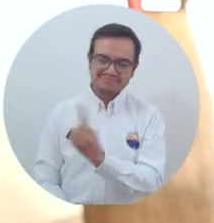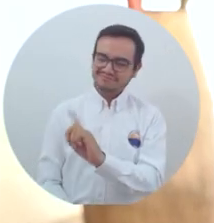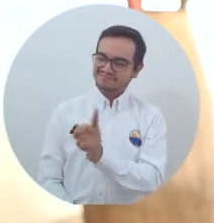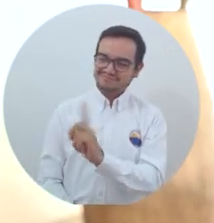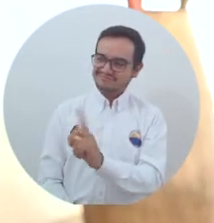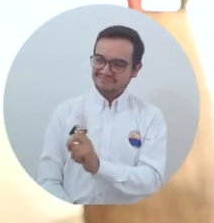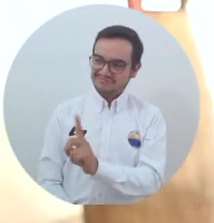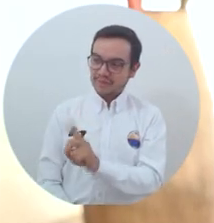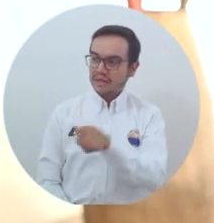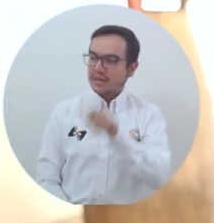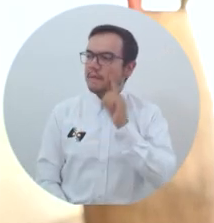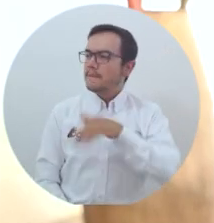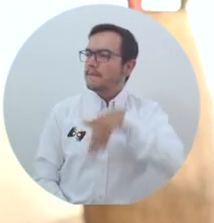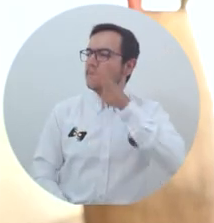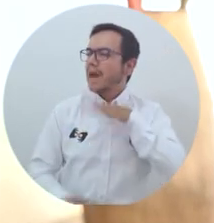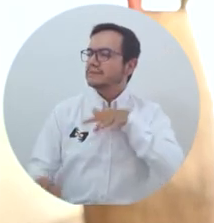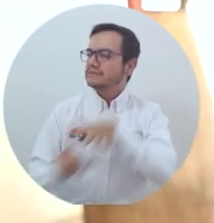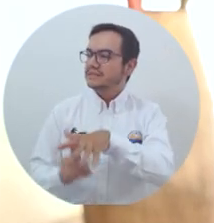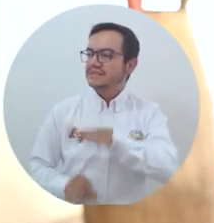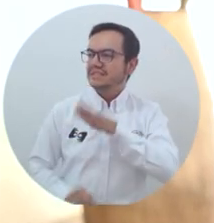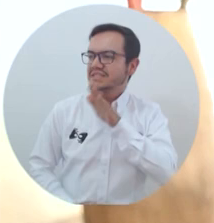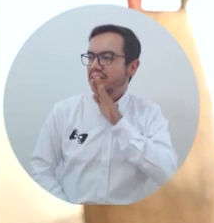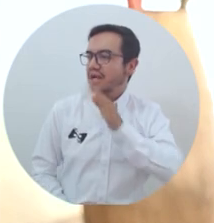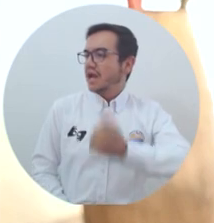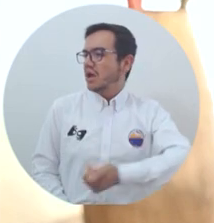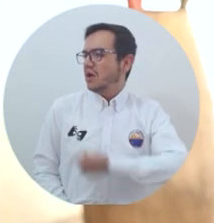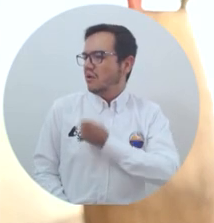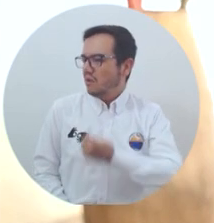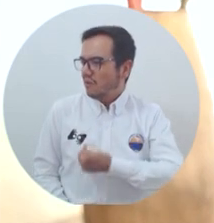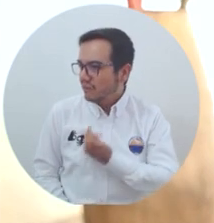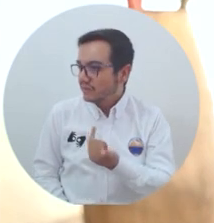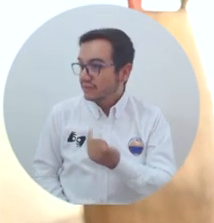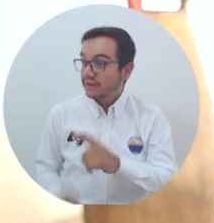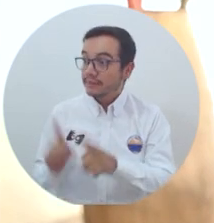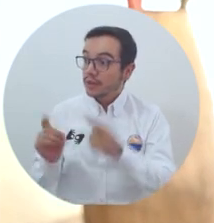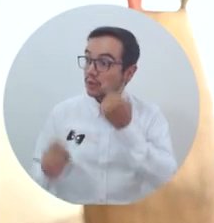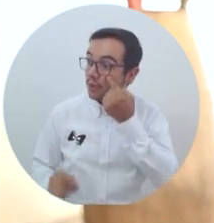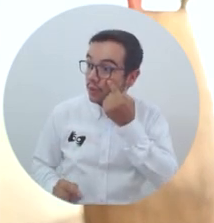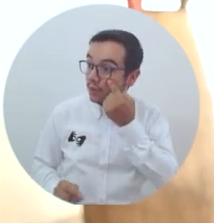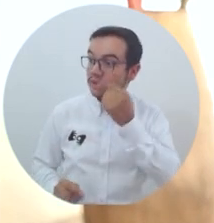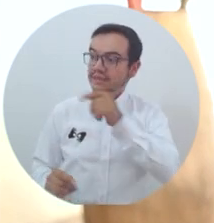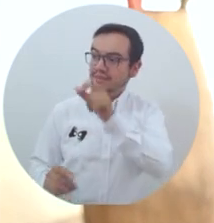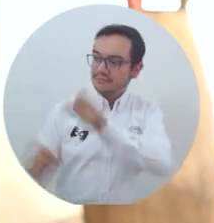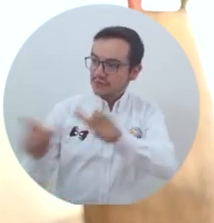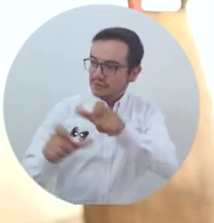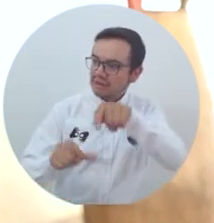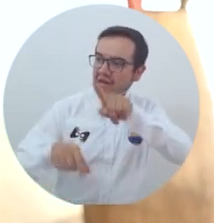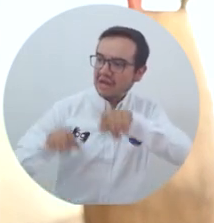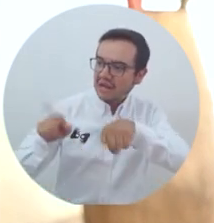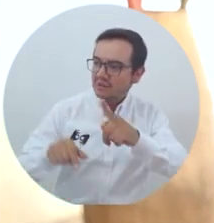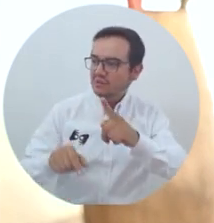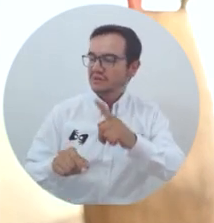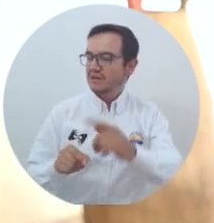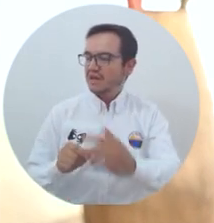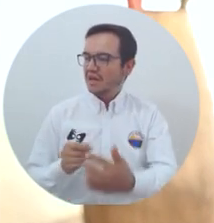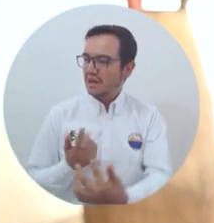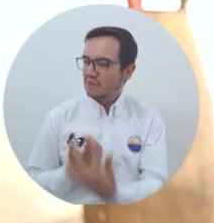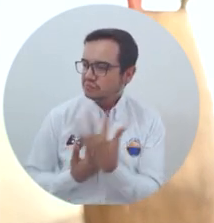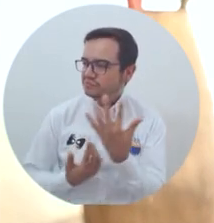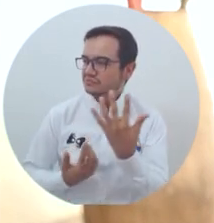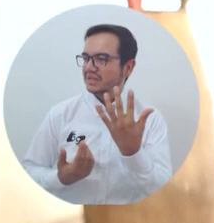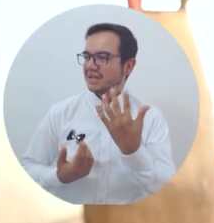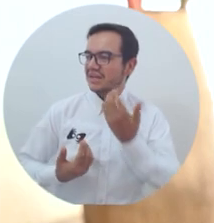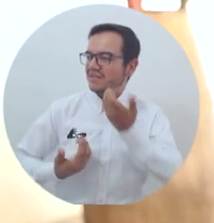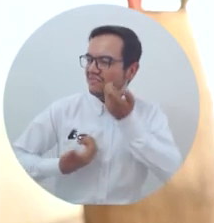Es especialmente para las personas jóvenes. Sin embargo, las personas que tienen